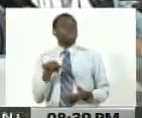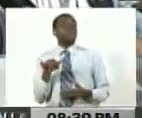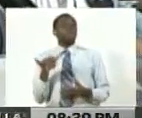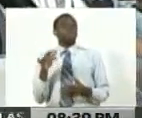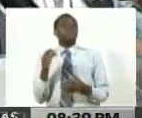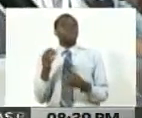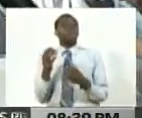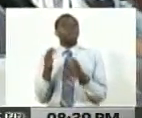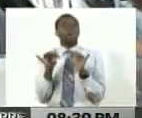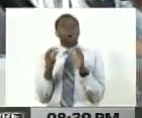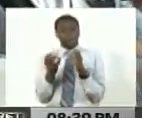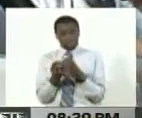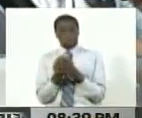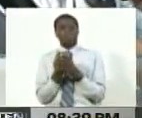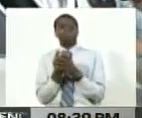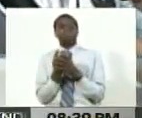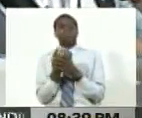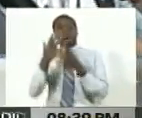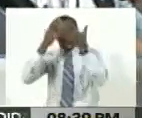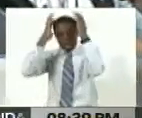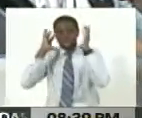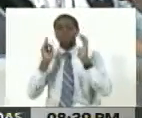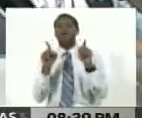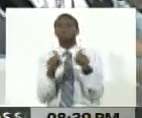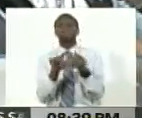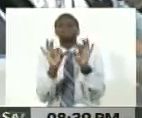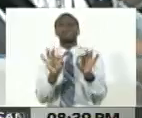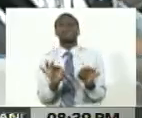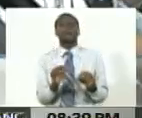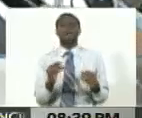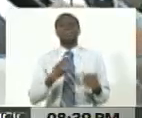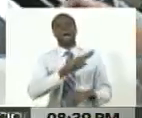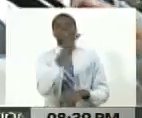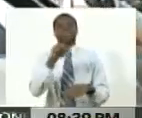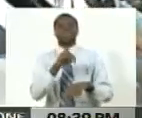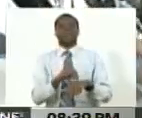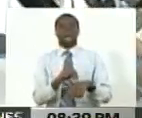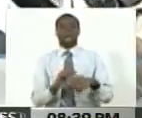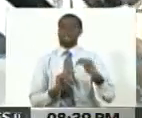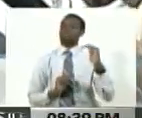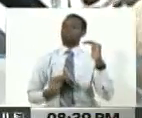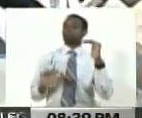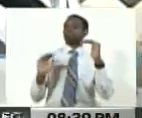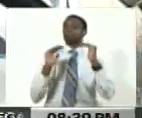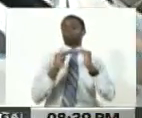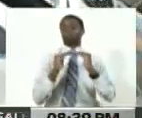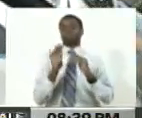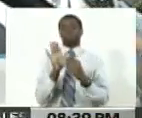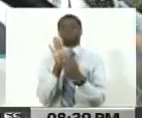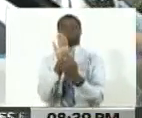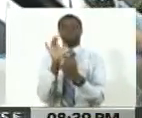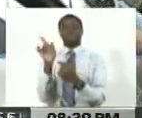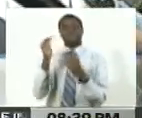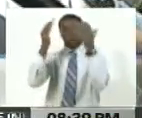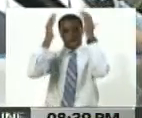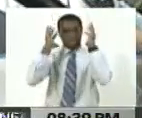representa la dignidad nacional. Porque la canción de Alí, cuando empieza el canto